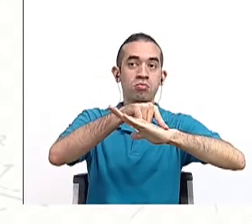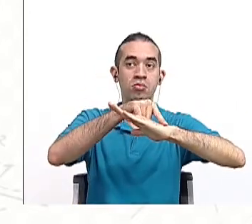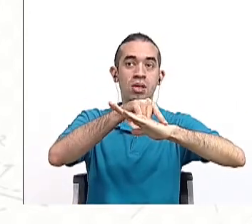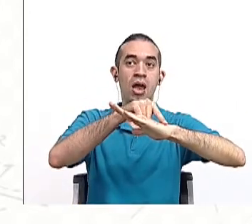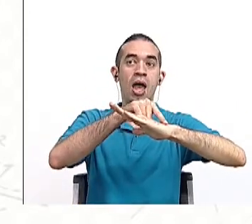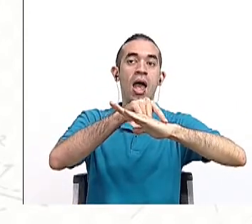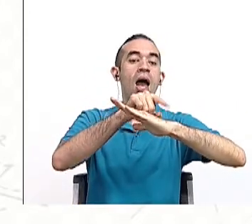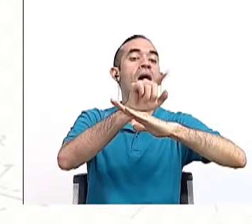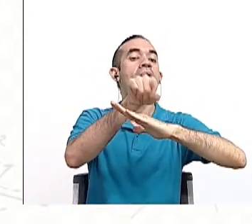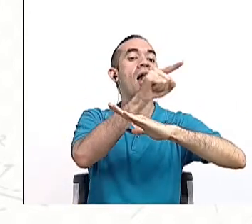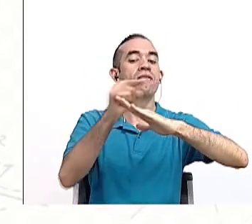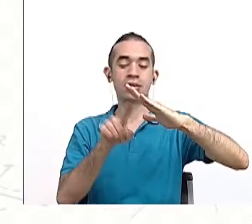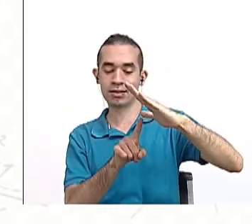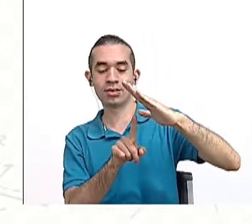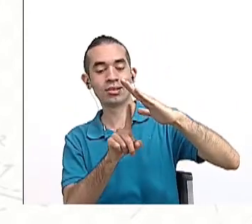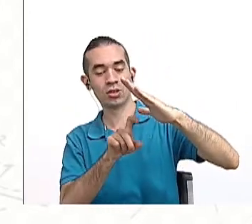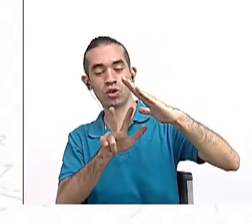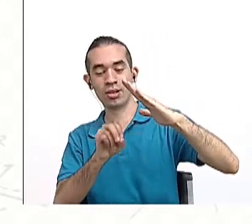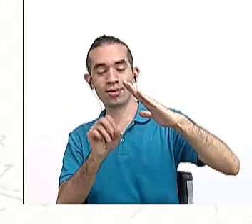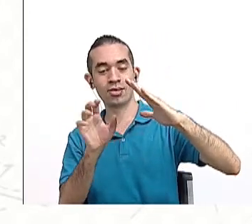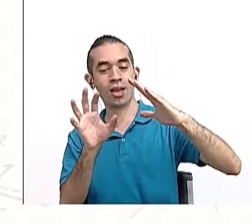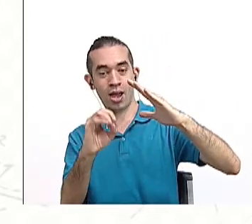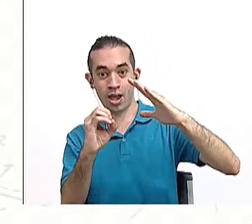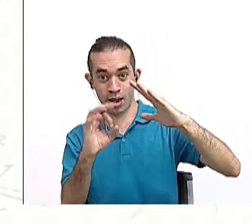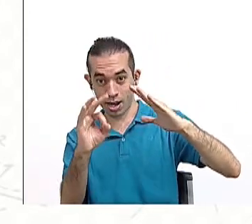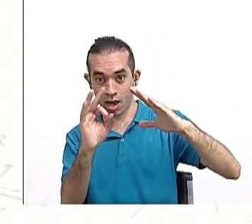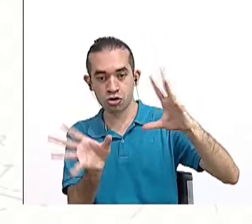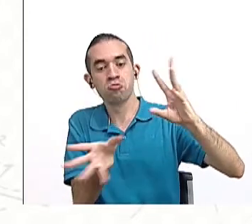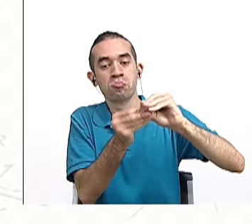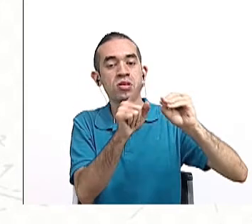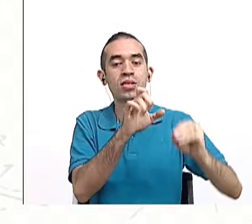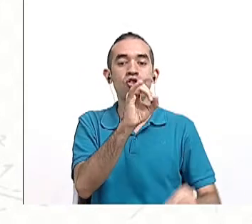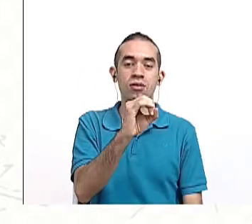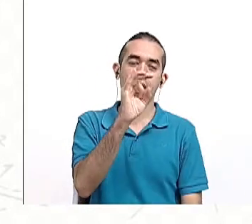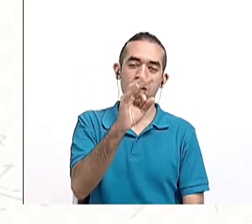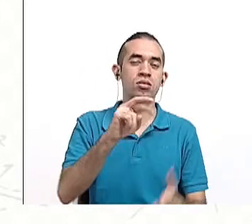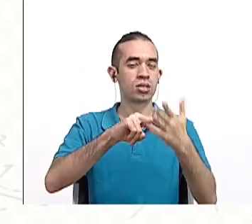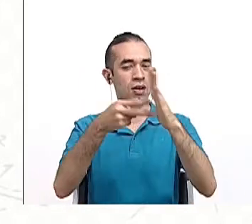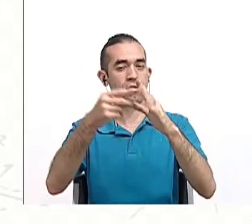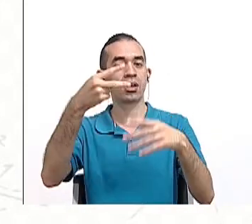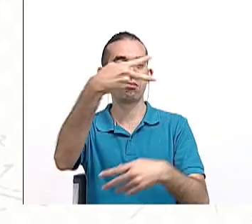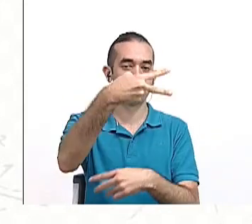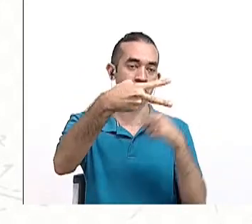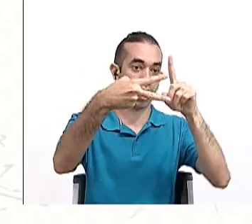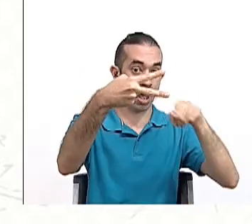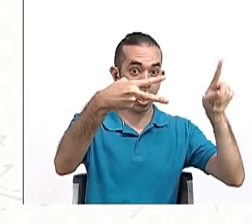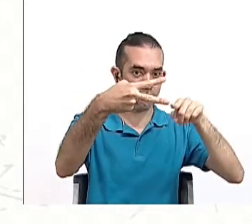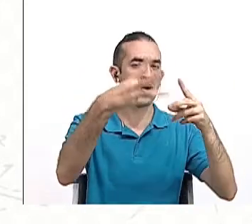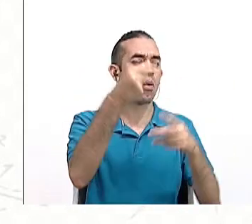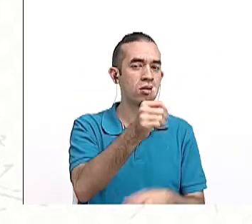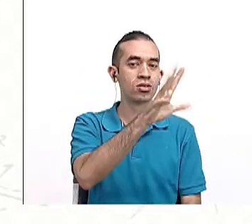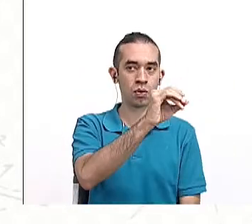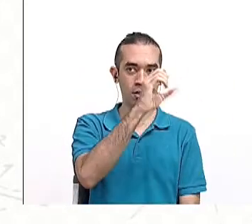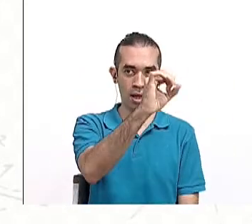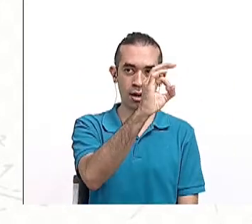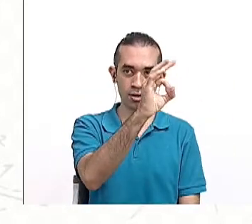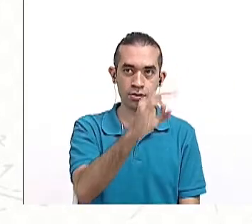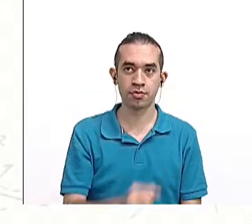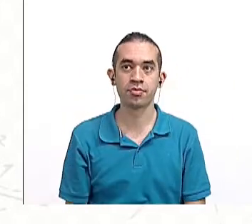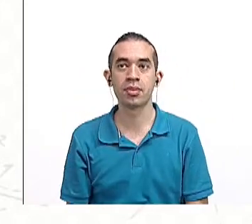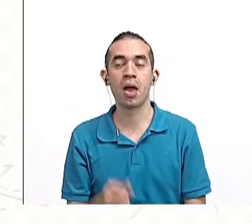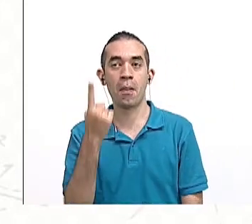colocamos por ahí vamos bien verdad ok ya que tenemos este paredes y ya terminamos el valor de mi oh